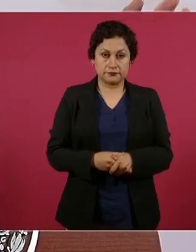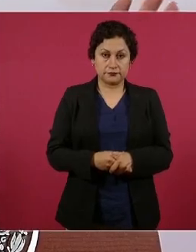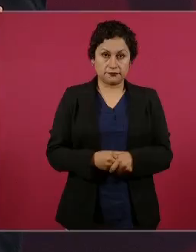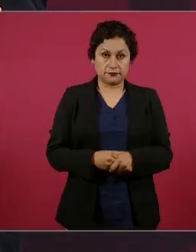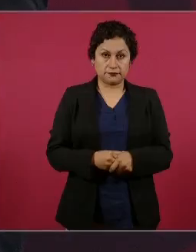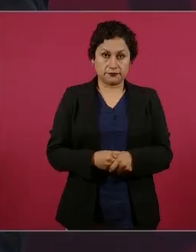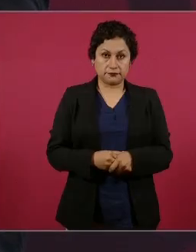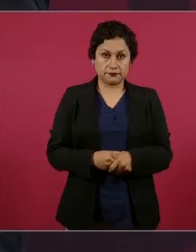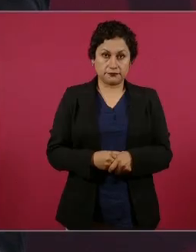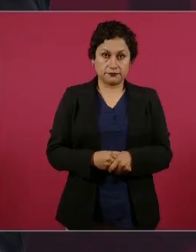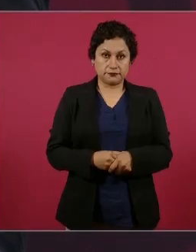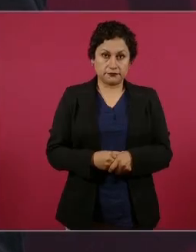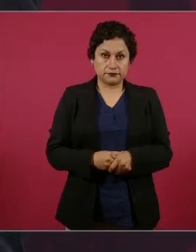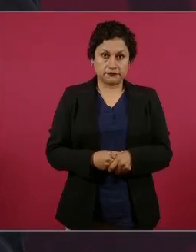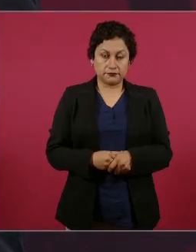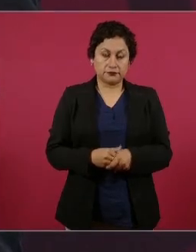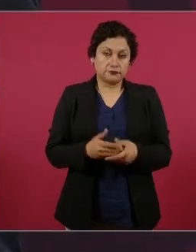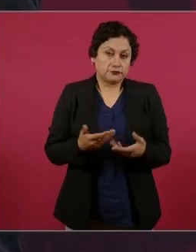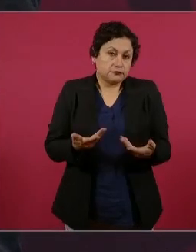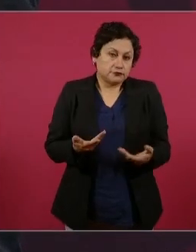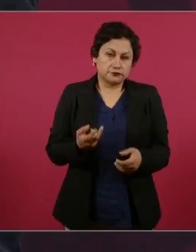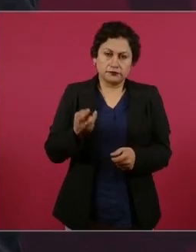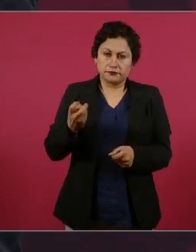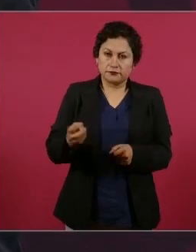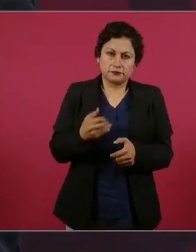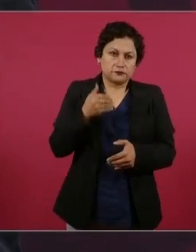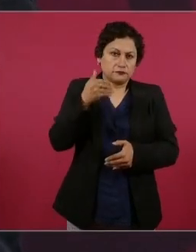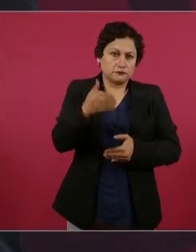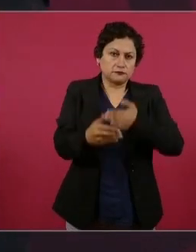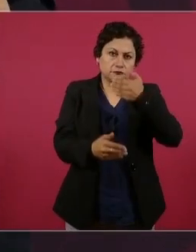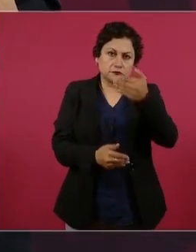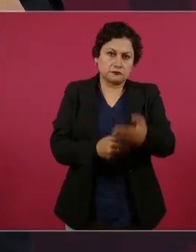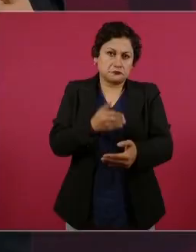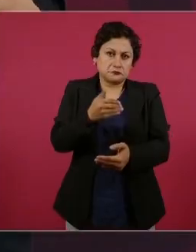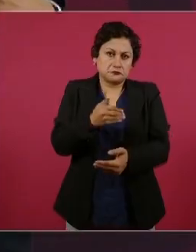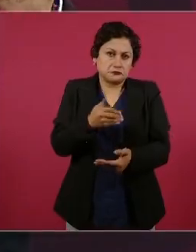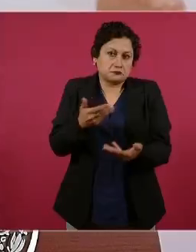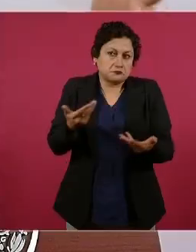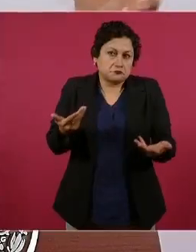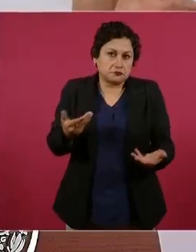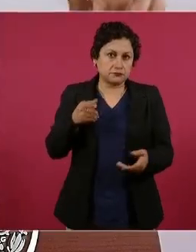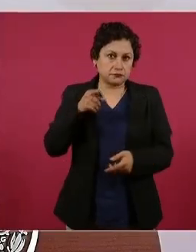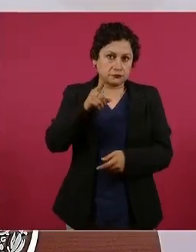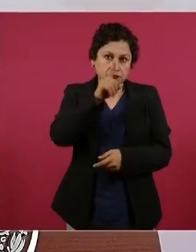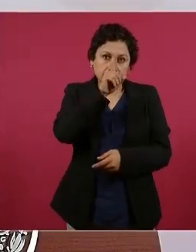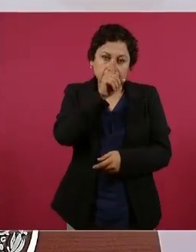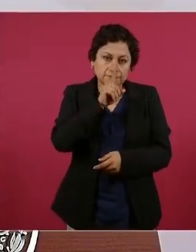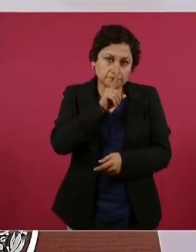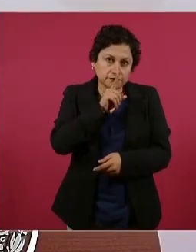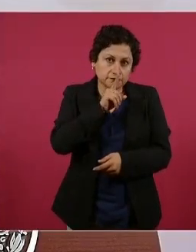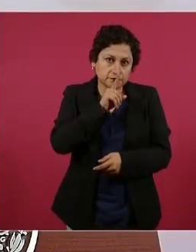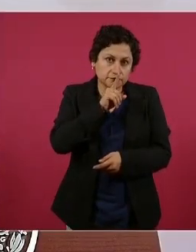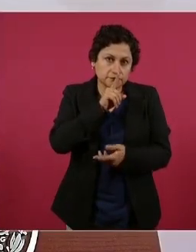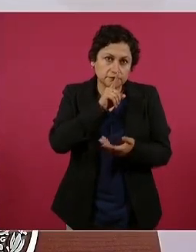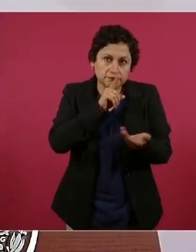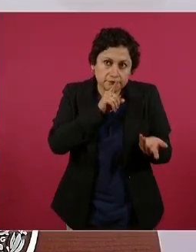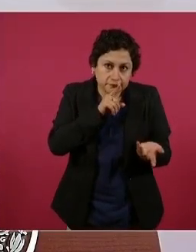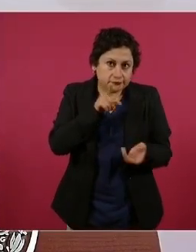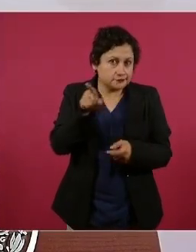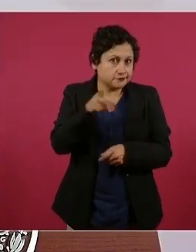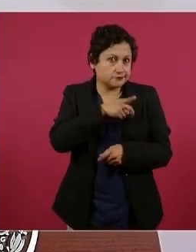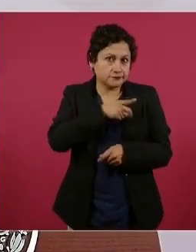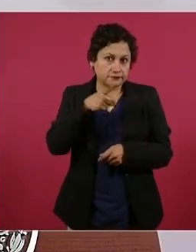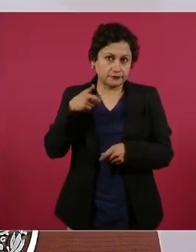pero pues son procesos, ¿no? Si él mintió, pues que se